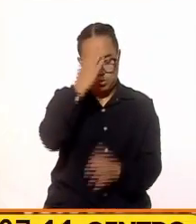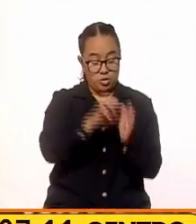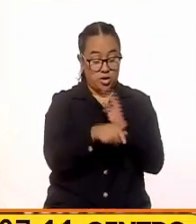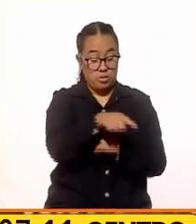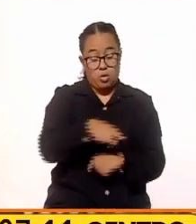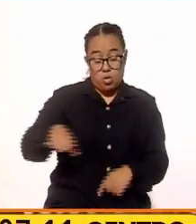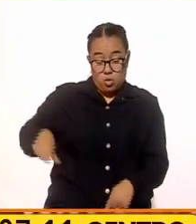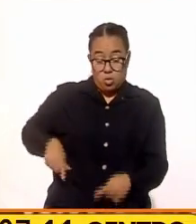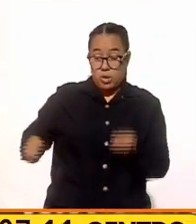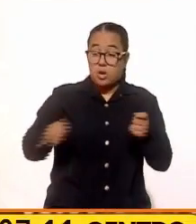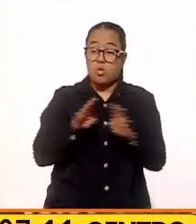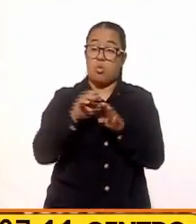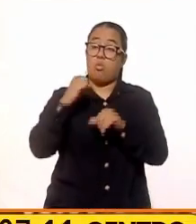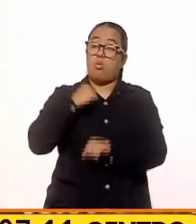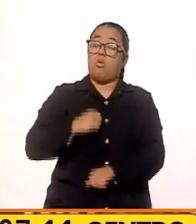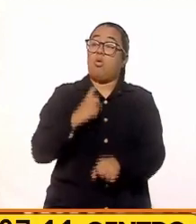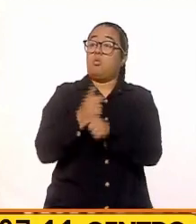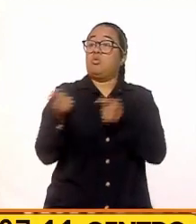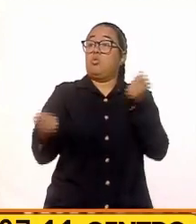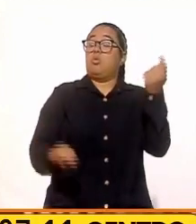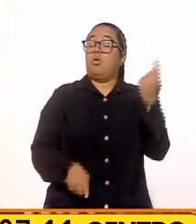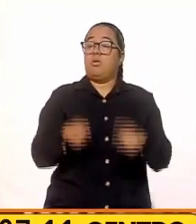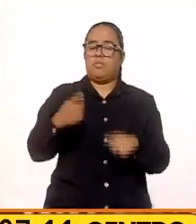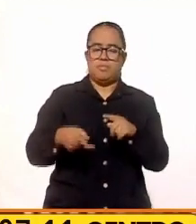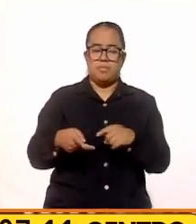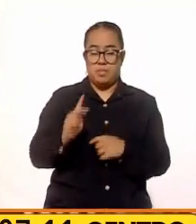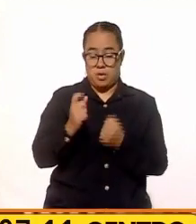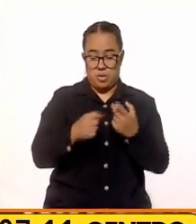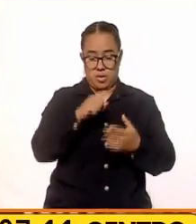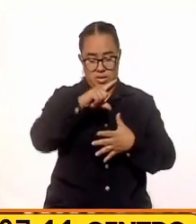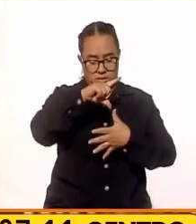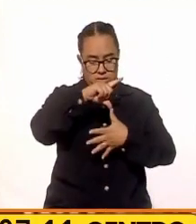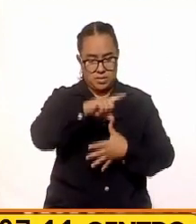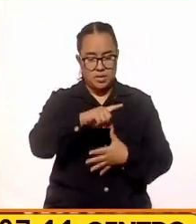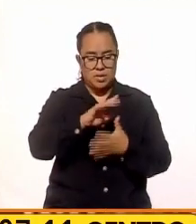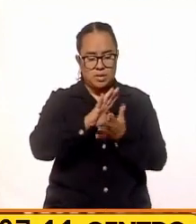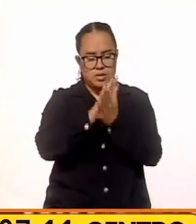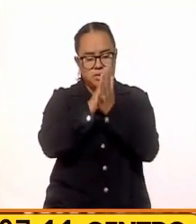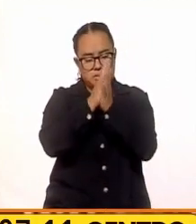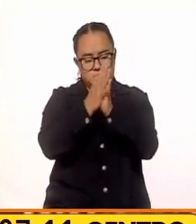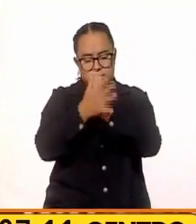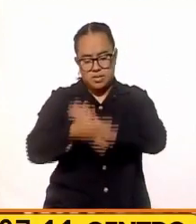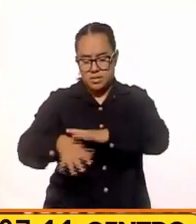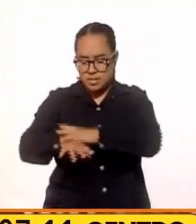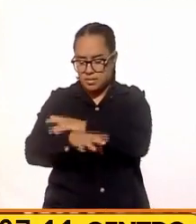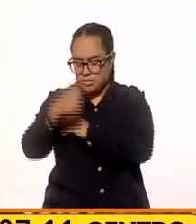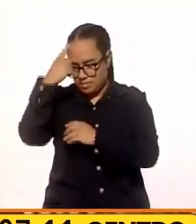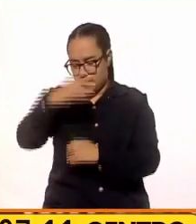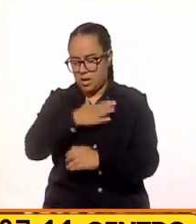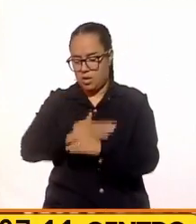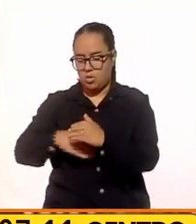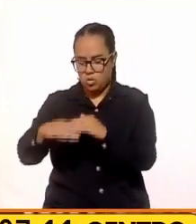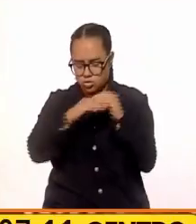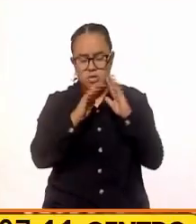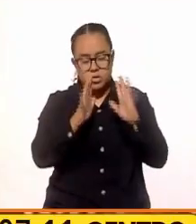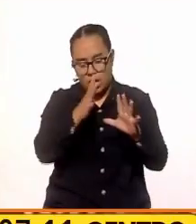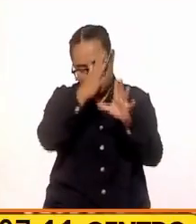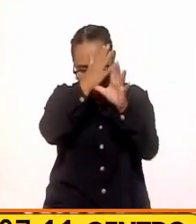régimen, muchos de ellos en América Latina han tenido procesos de transición a la democracia pactados y